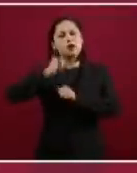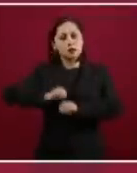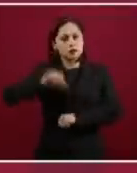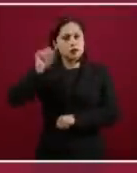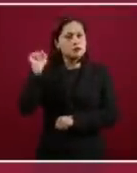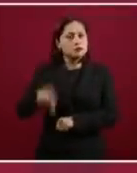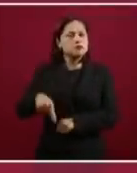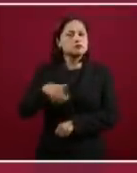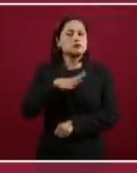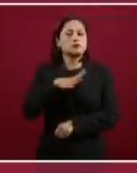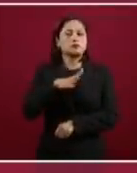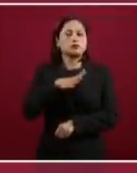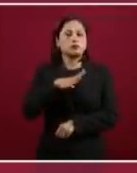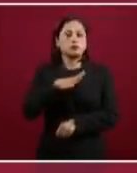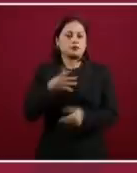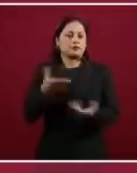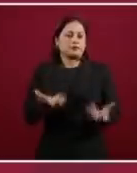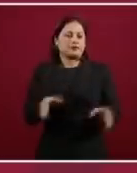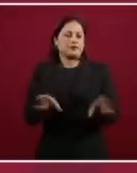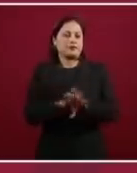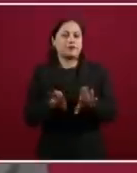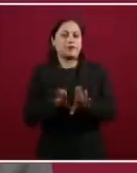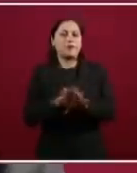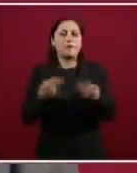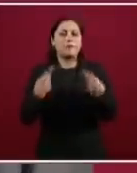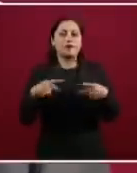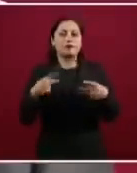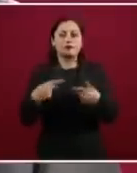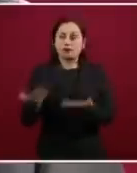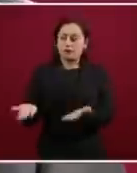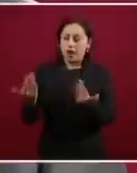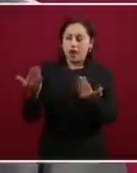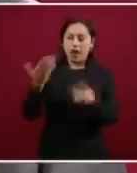Nada de que están los campesinos y el dirigente